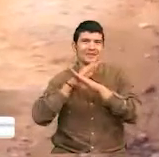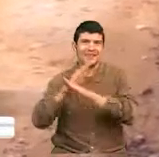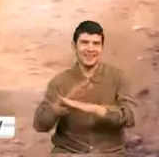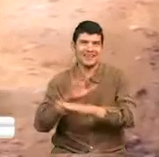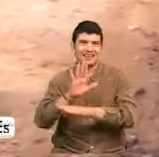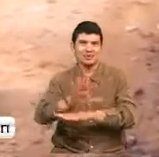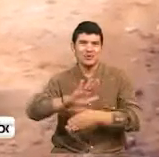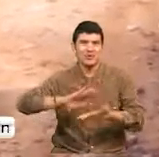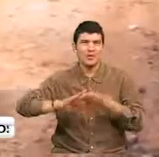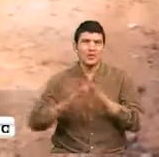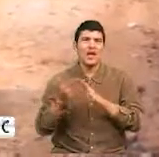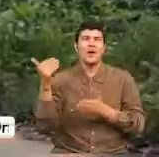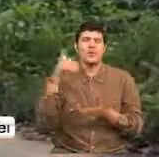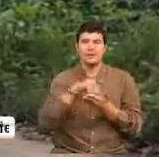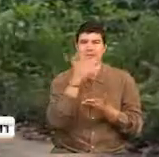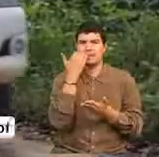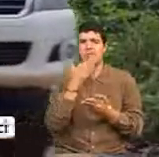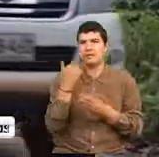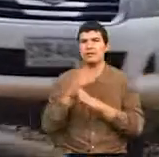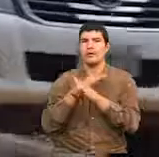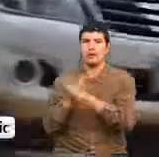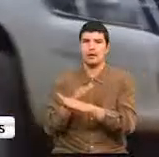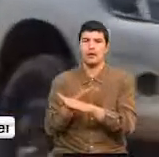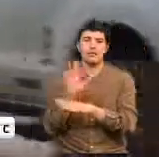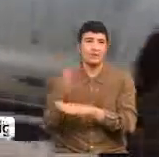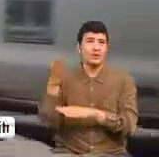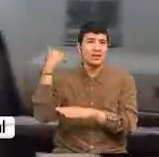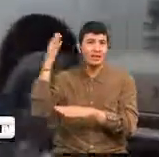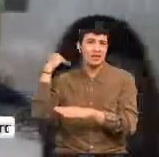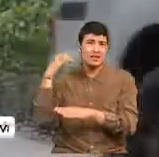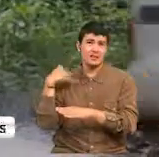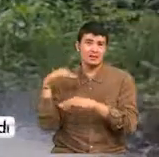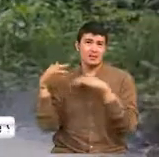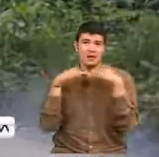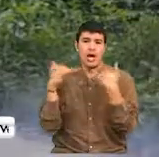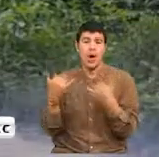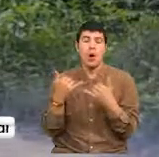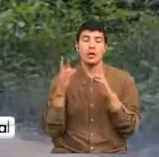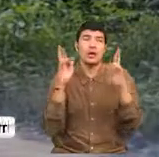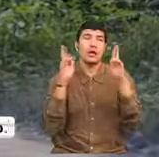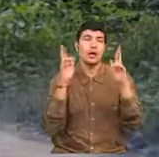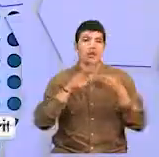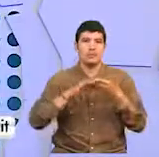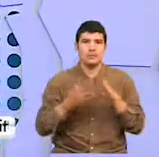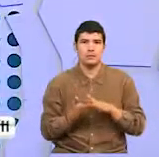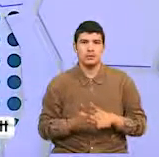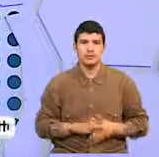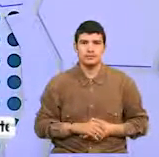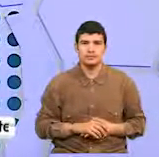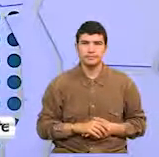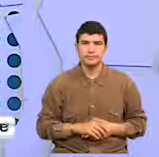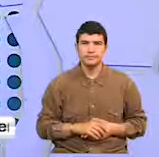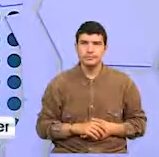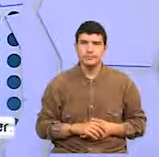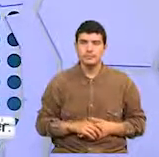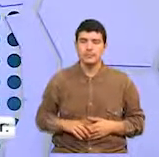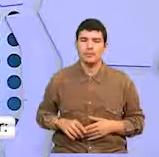el temor retornen a esta zona, azotada por la violencia y que hoy tiene esperanzas de paz.